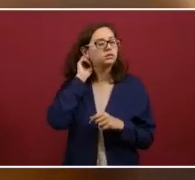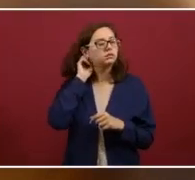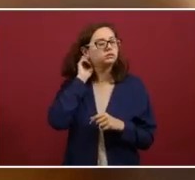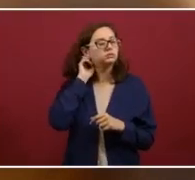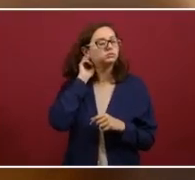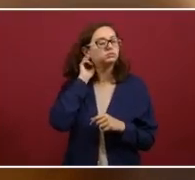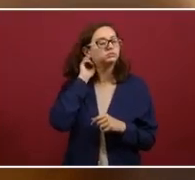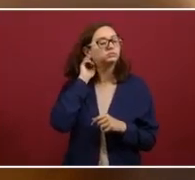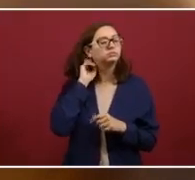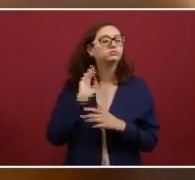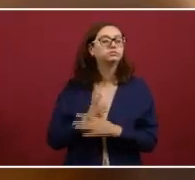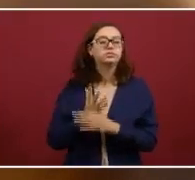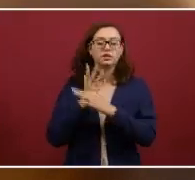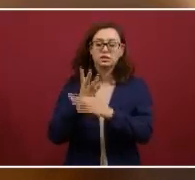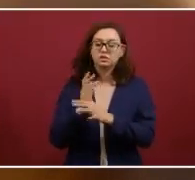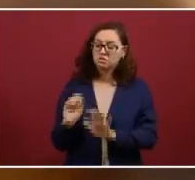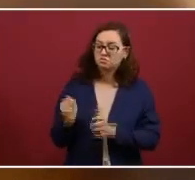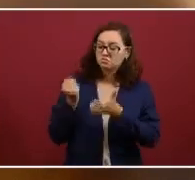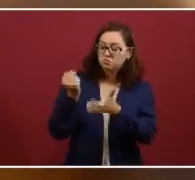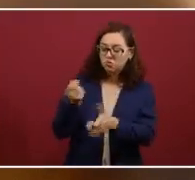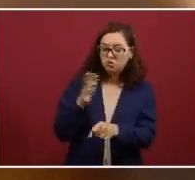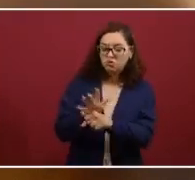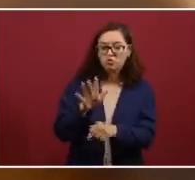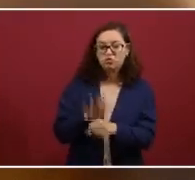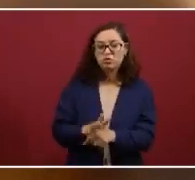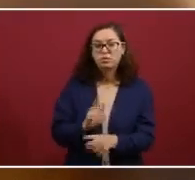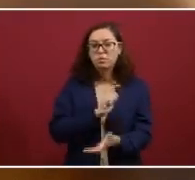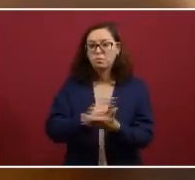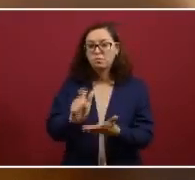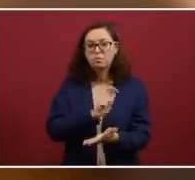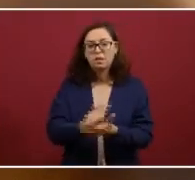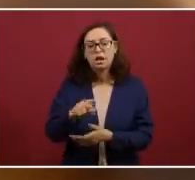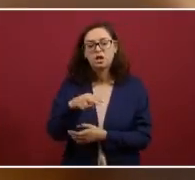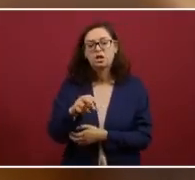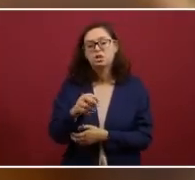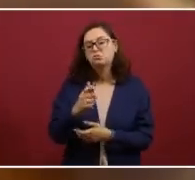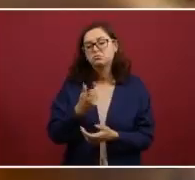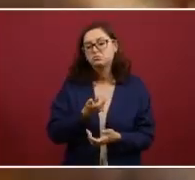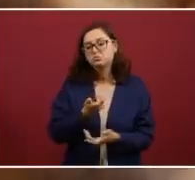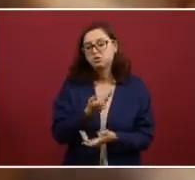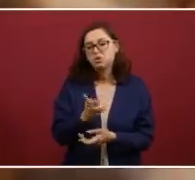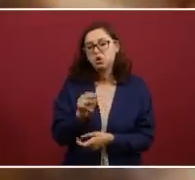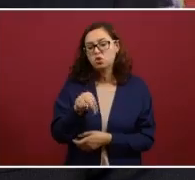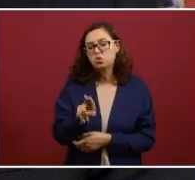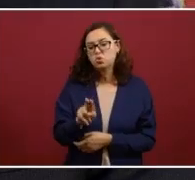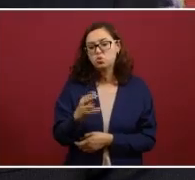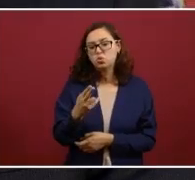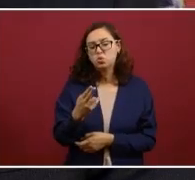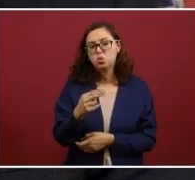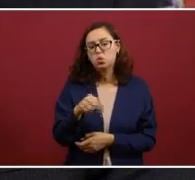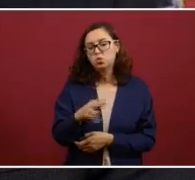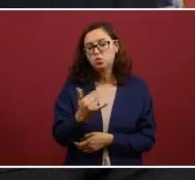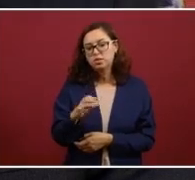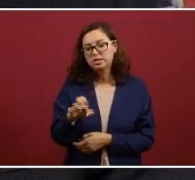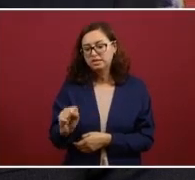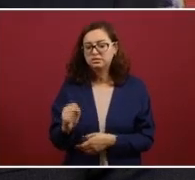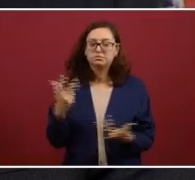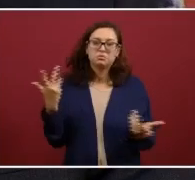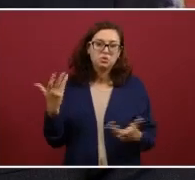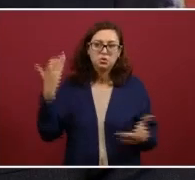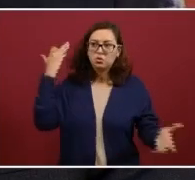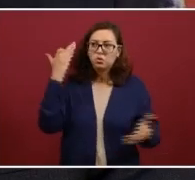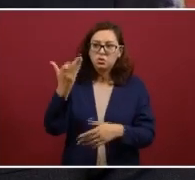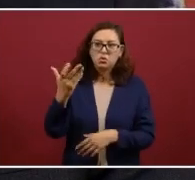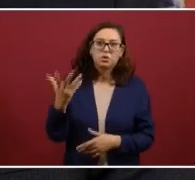señala que no se les han entregado los recursos necesarios para el pago de nómina. La ANUYES pues ha recibido desde hace